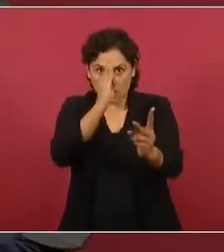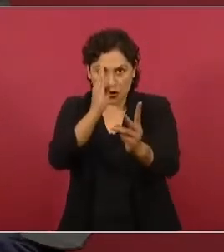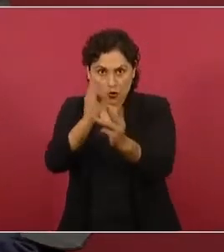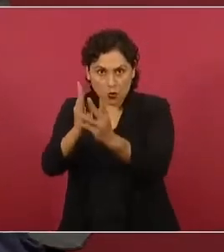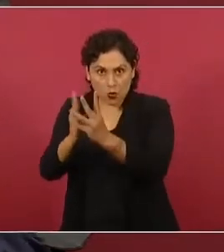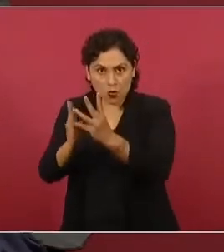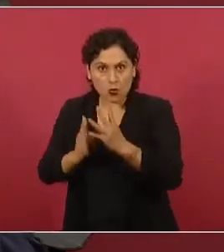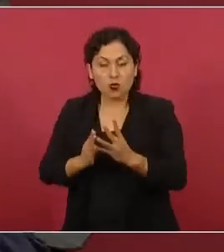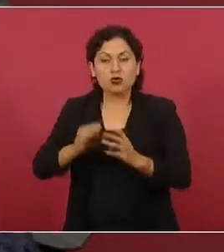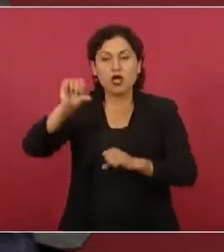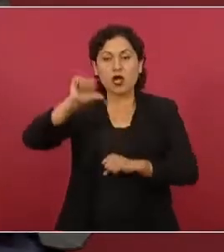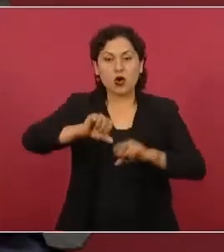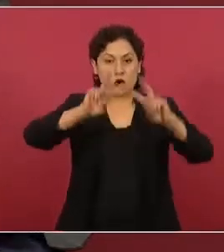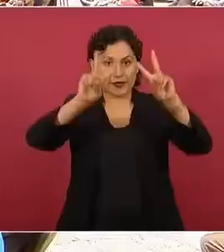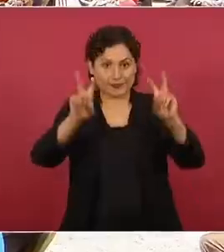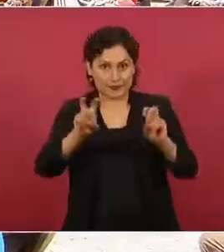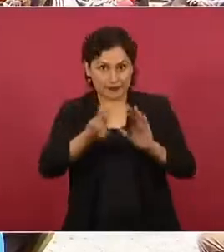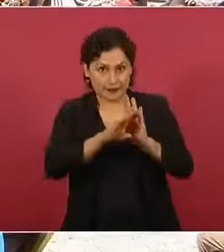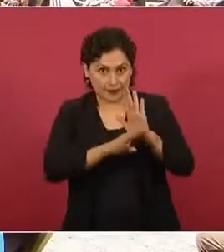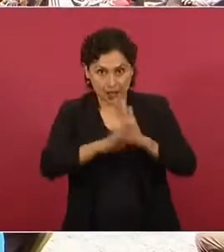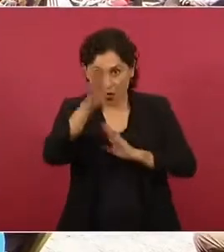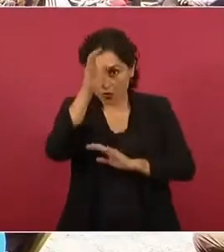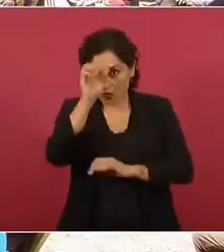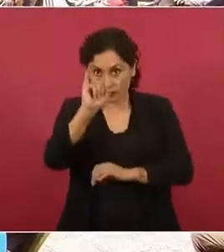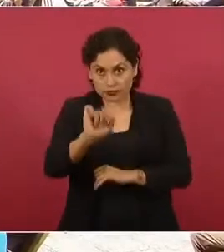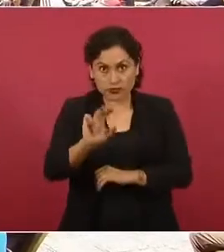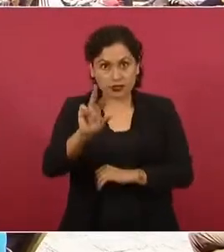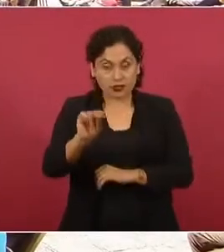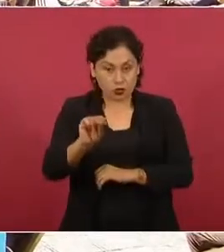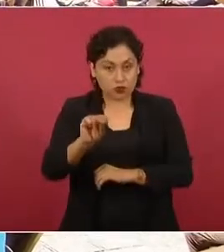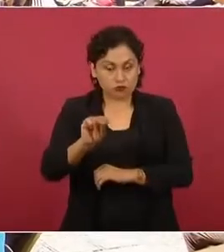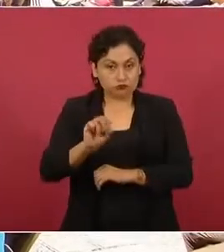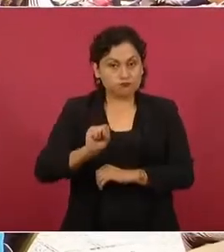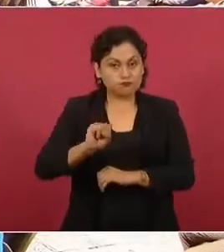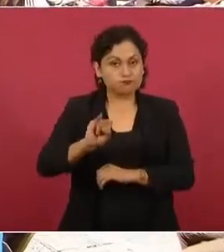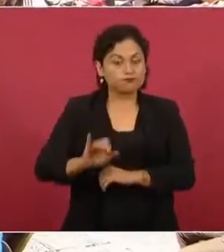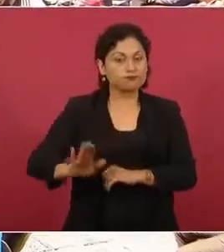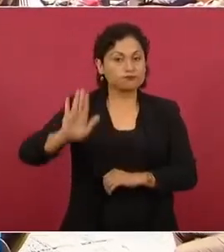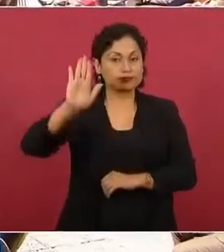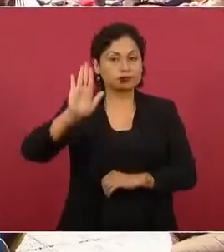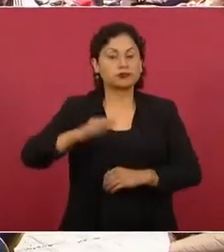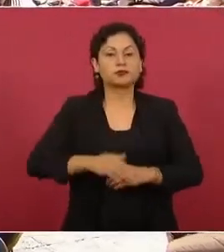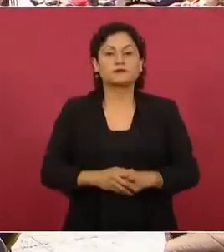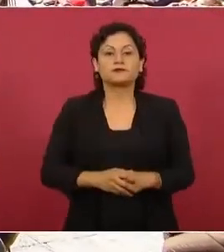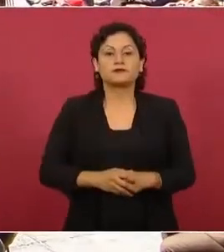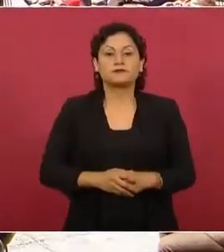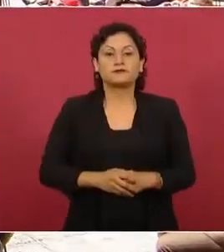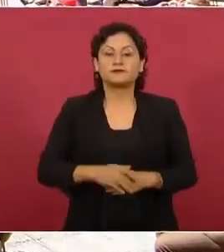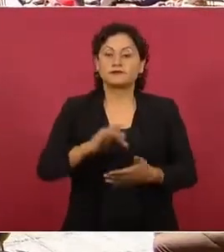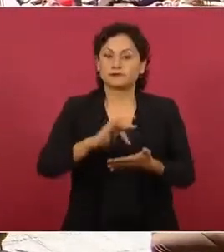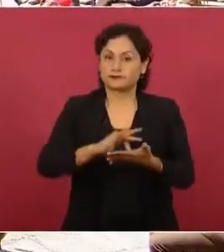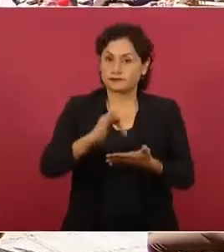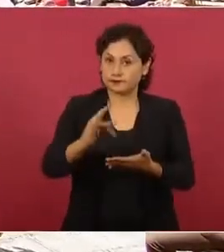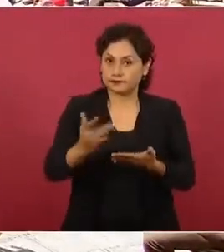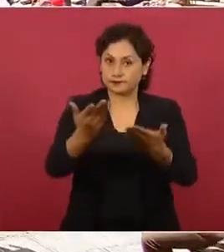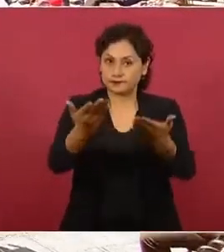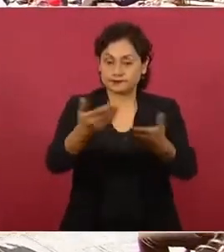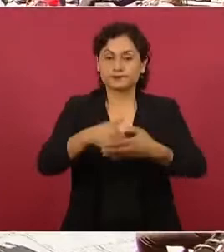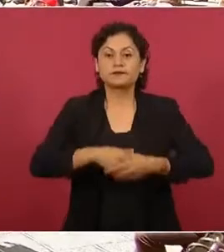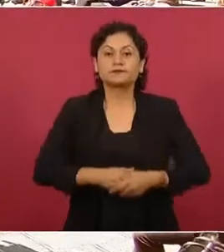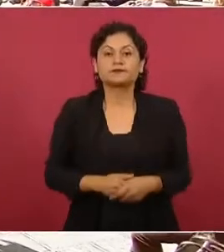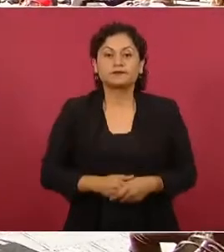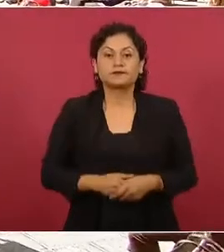aprobarse este orden del día. Hagan favor de levantar su mano. Muchas gracias, señores y